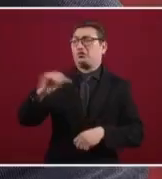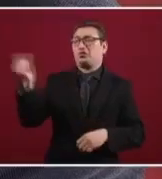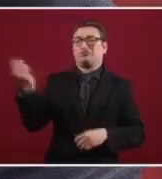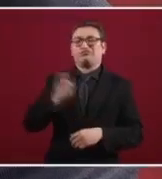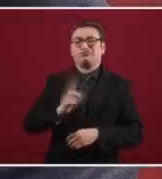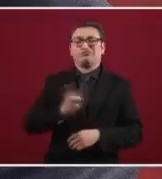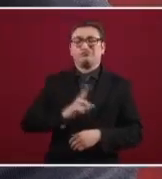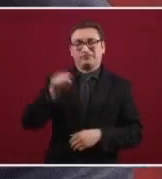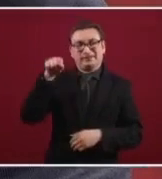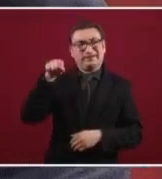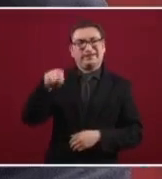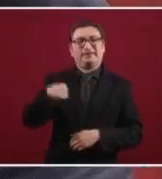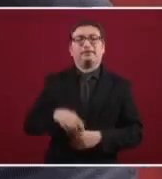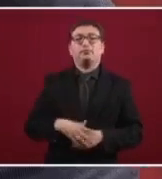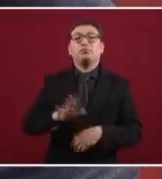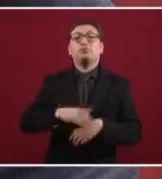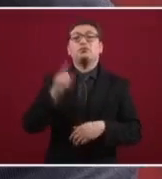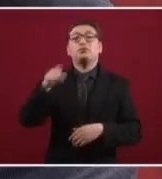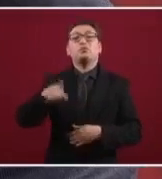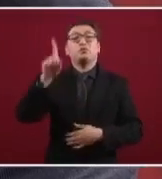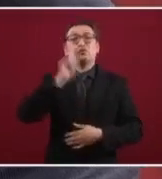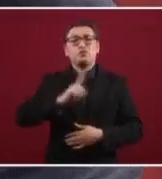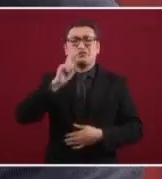Una mujer que lucha